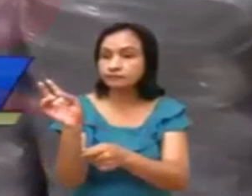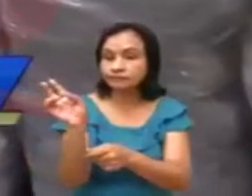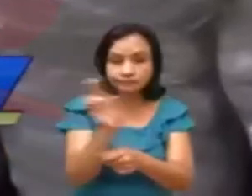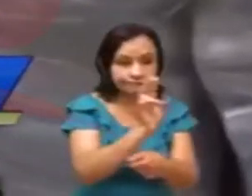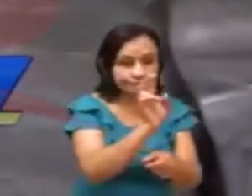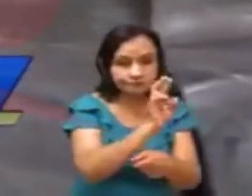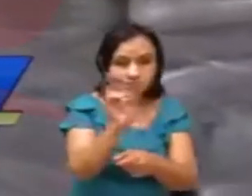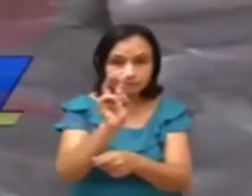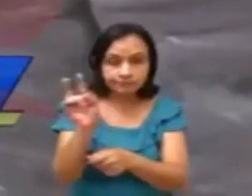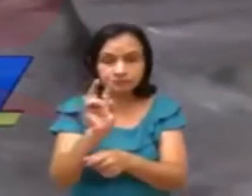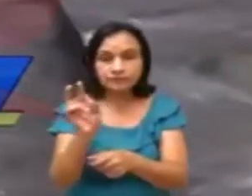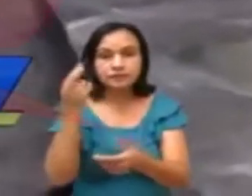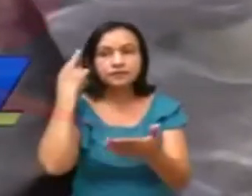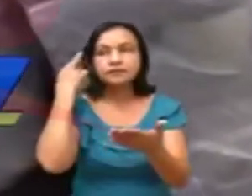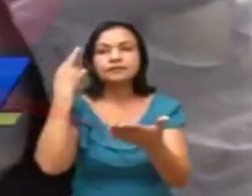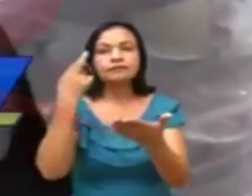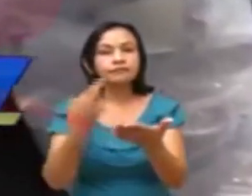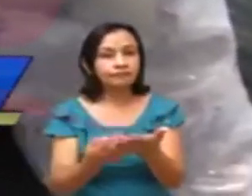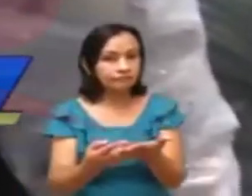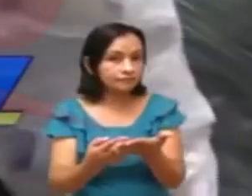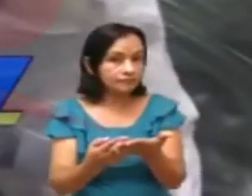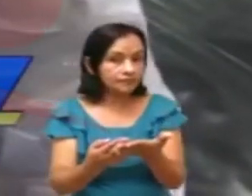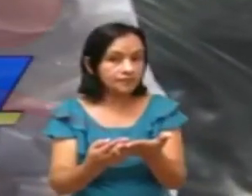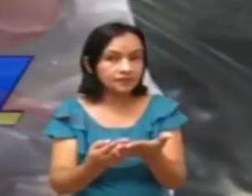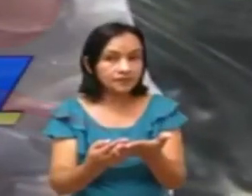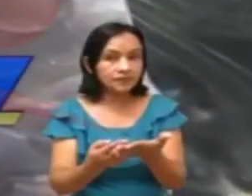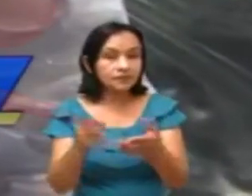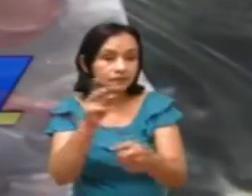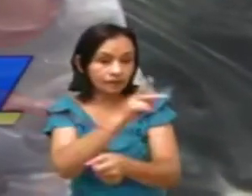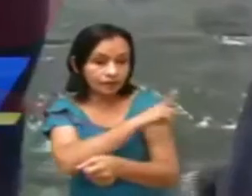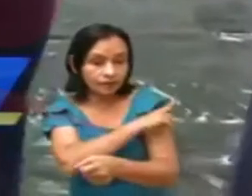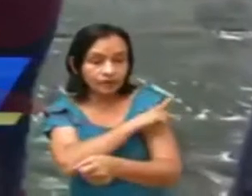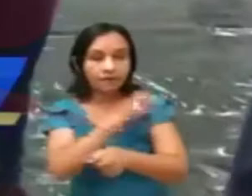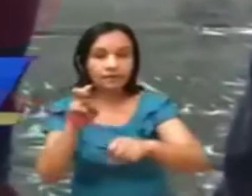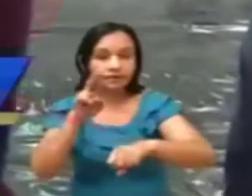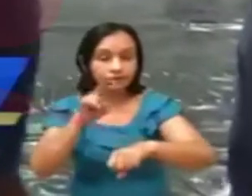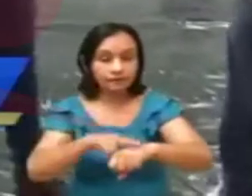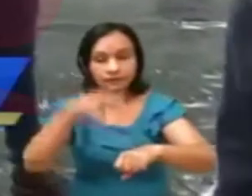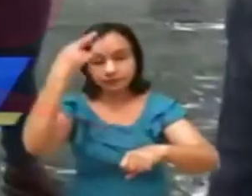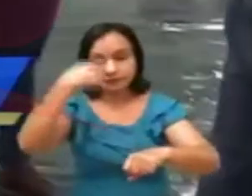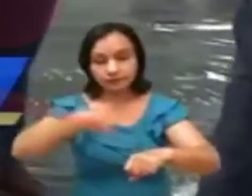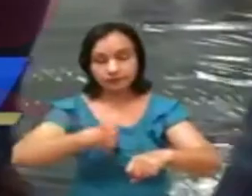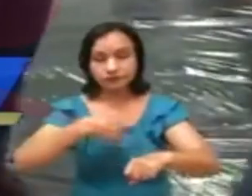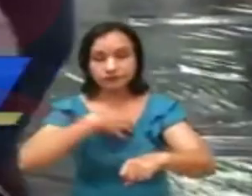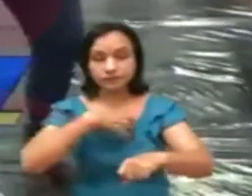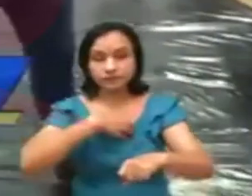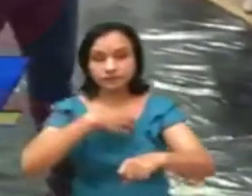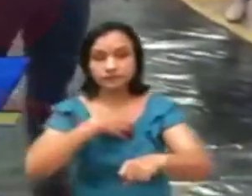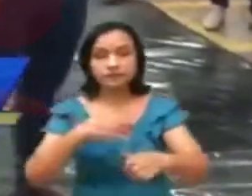patrullaje. Recordar que la Policía Nacional es la responsable de la seguridad